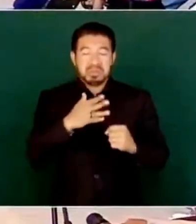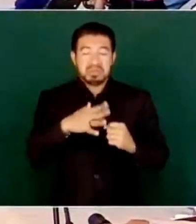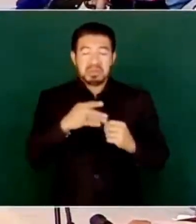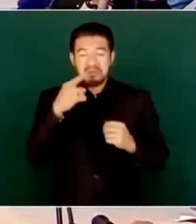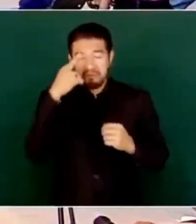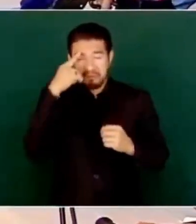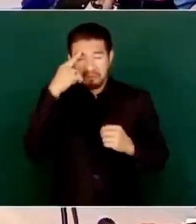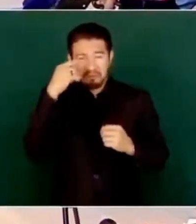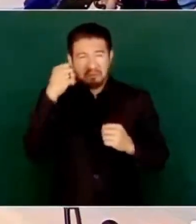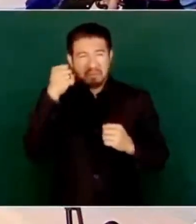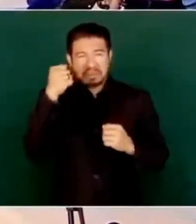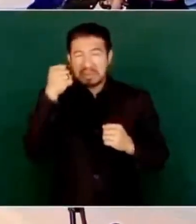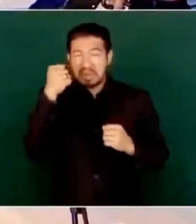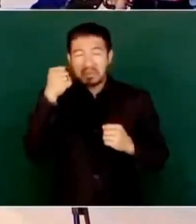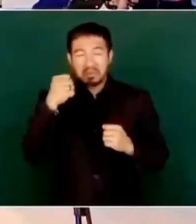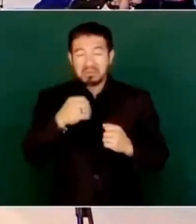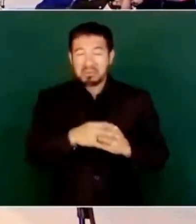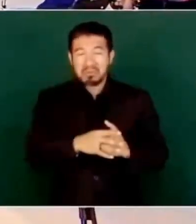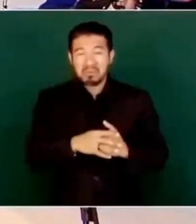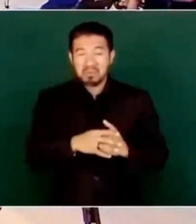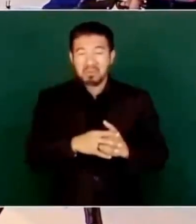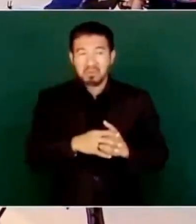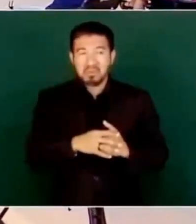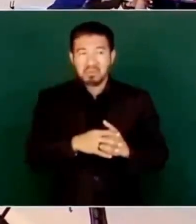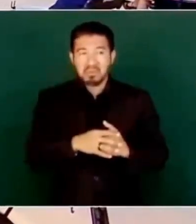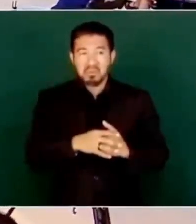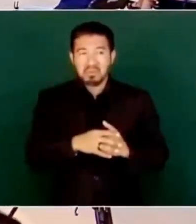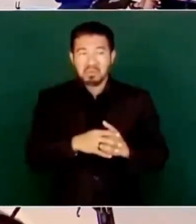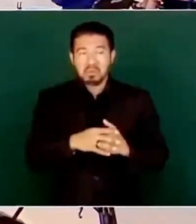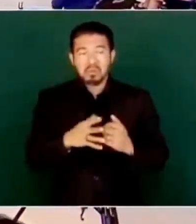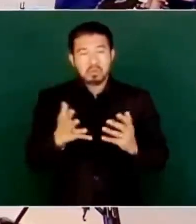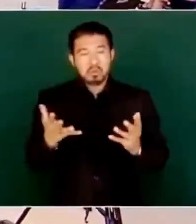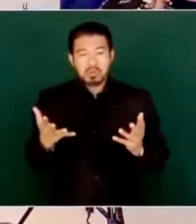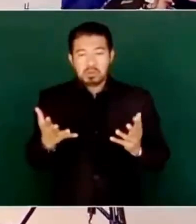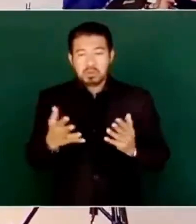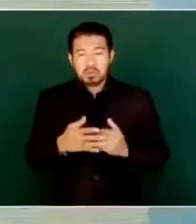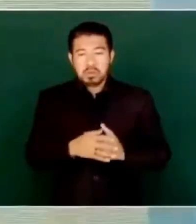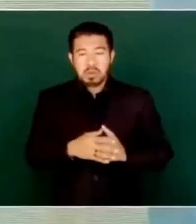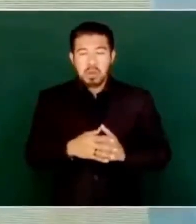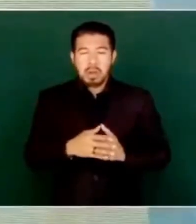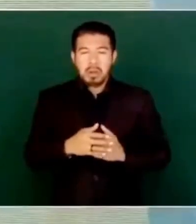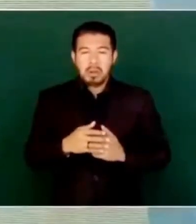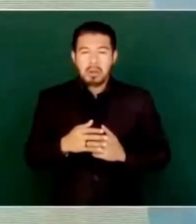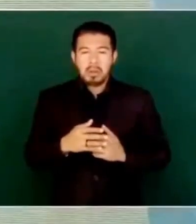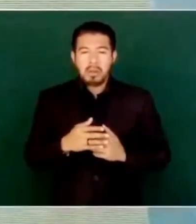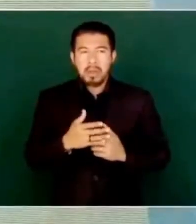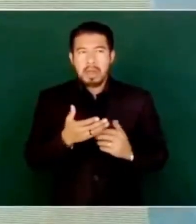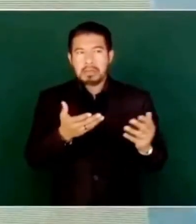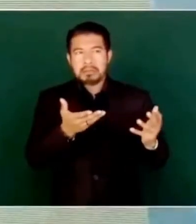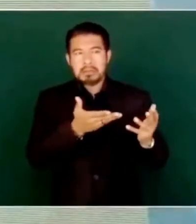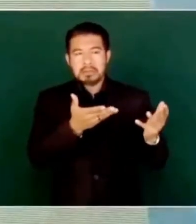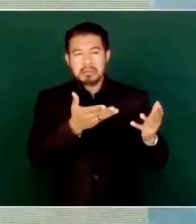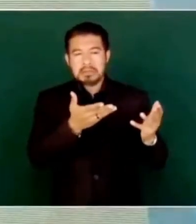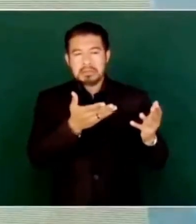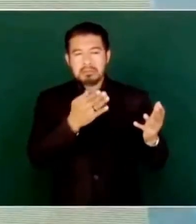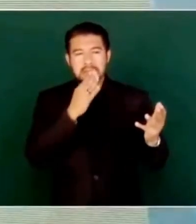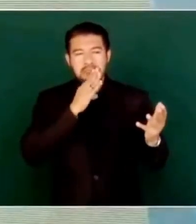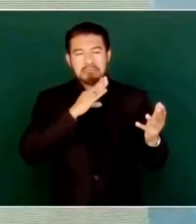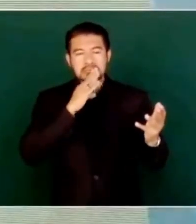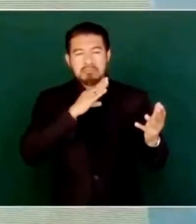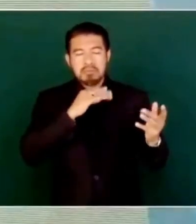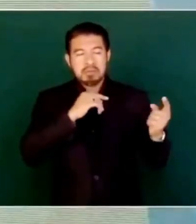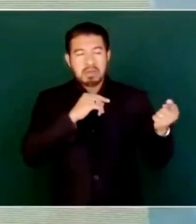Es que no andaban mal. A mí no me